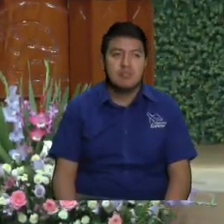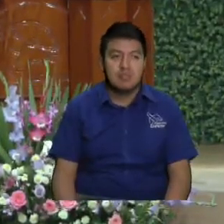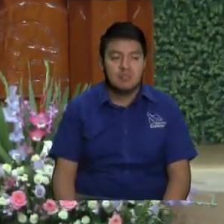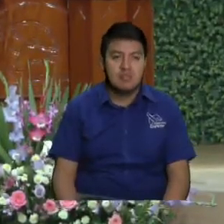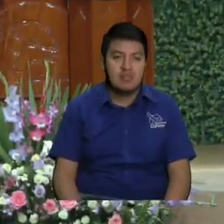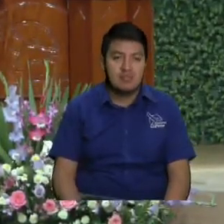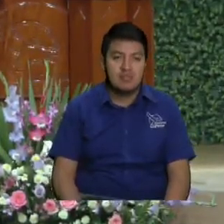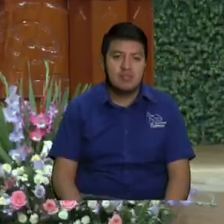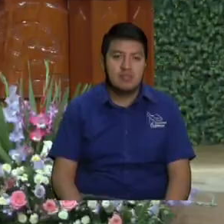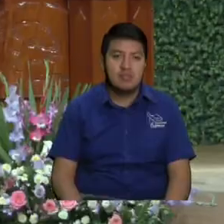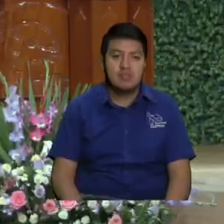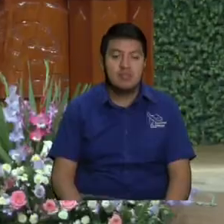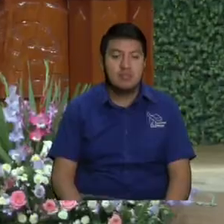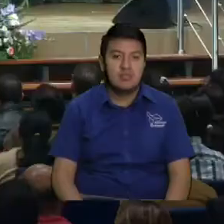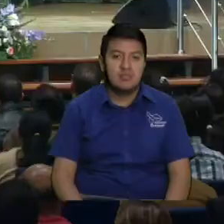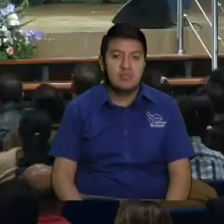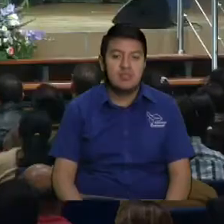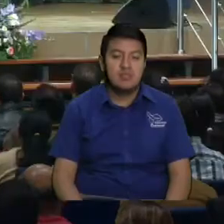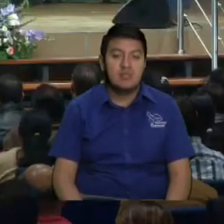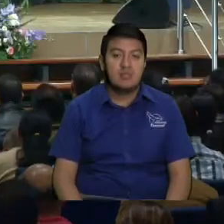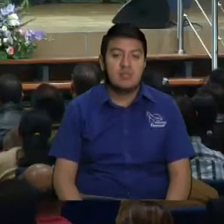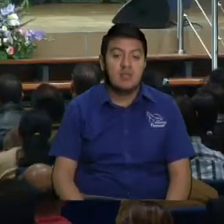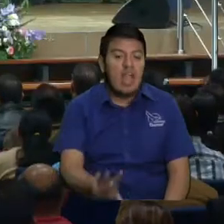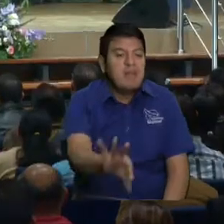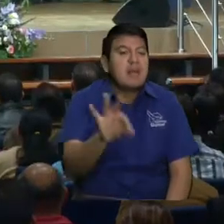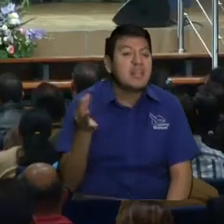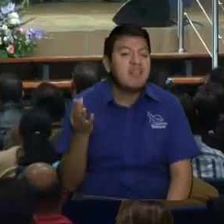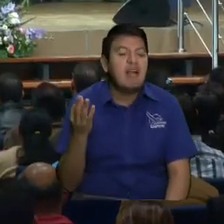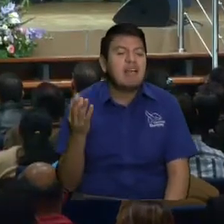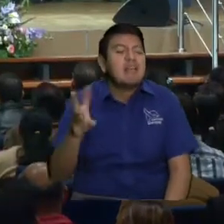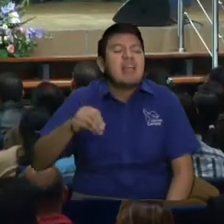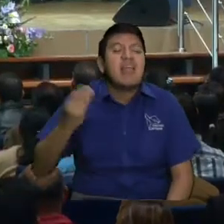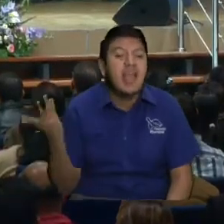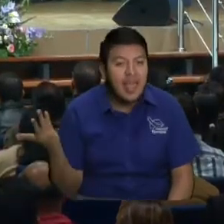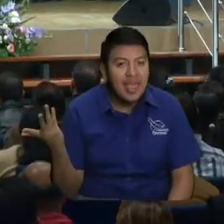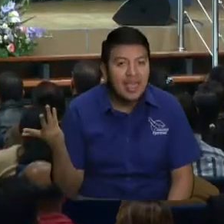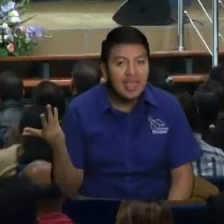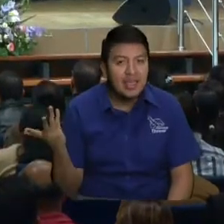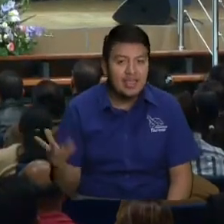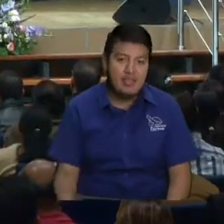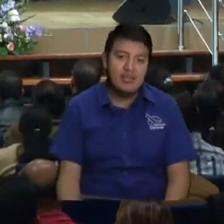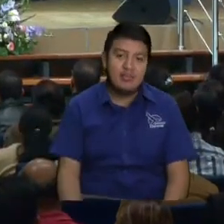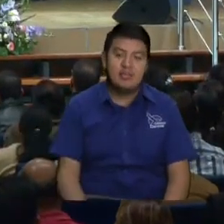Pero mire pues, si me va a decir que apartaba, tiene que decir de qué.